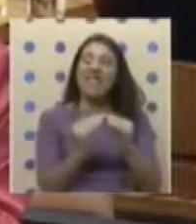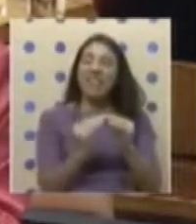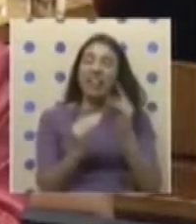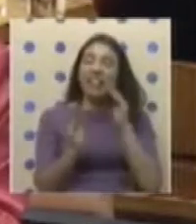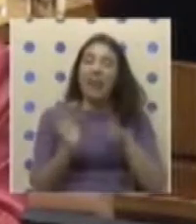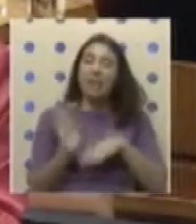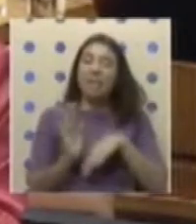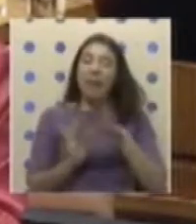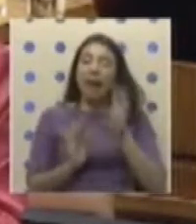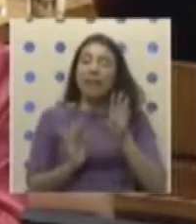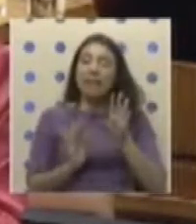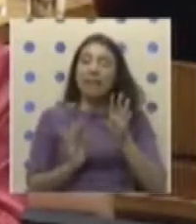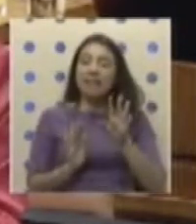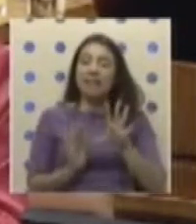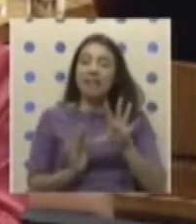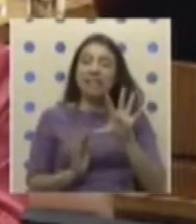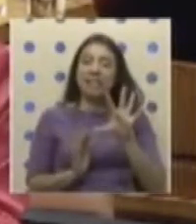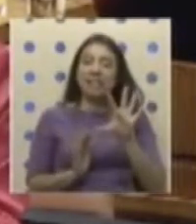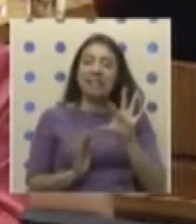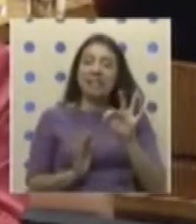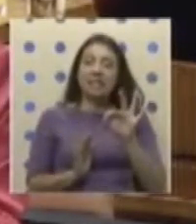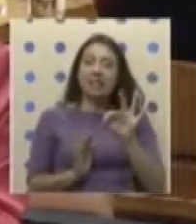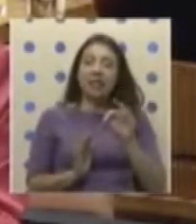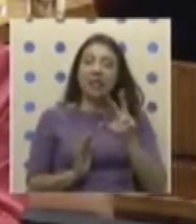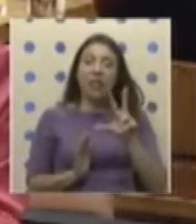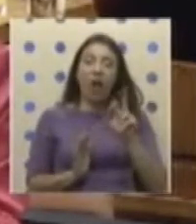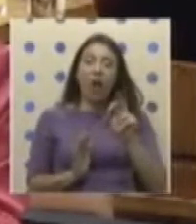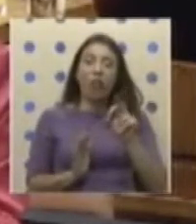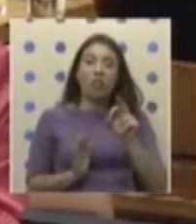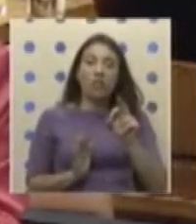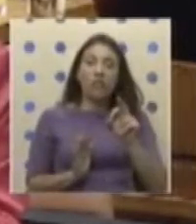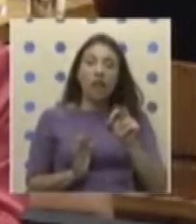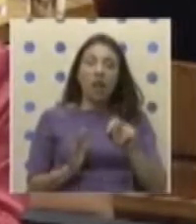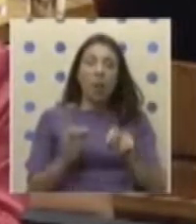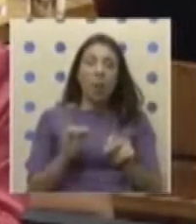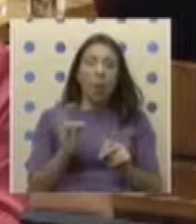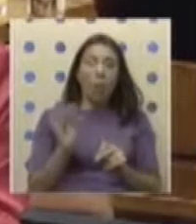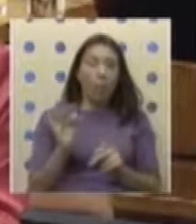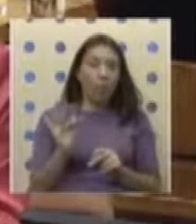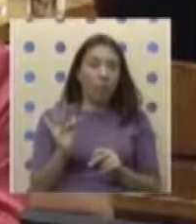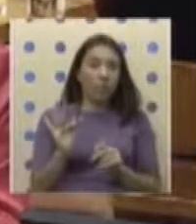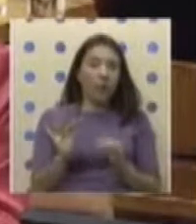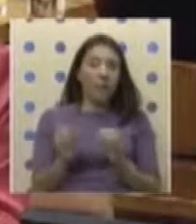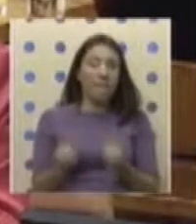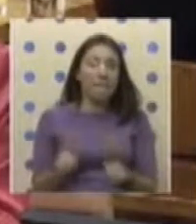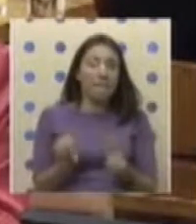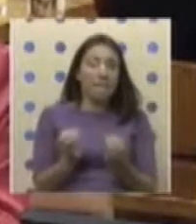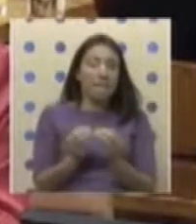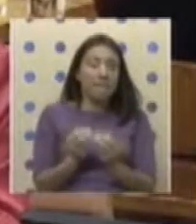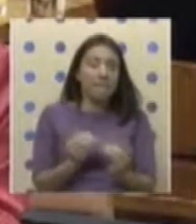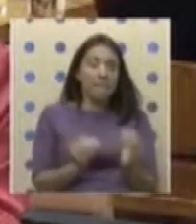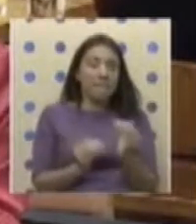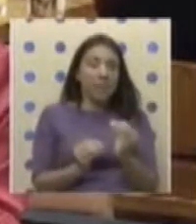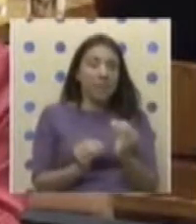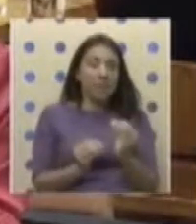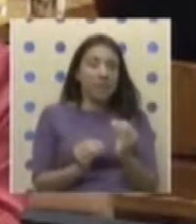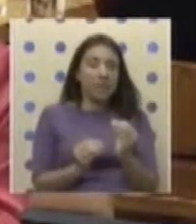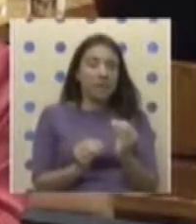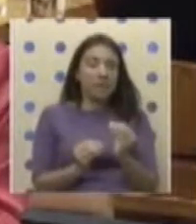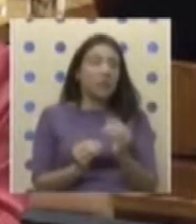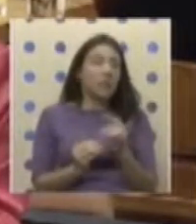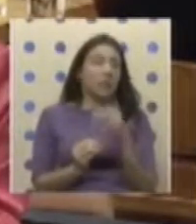sobre 50, 80 unidades de fomento o más. Como las vemos en muchos